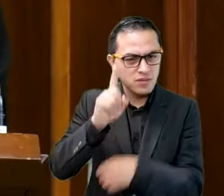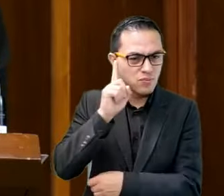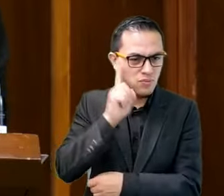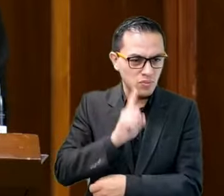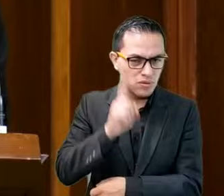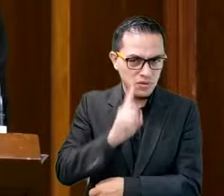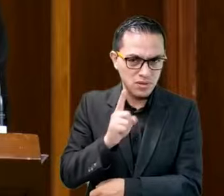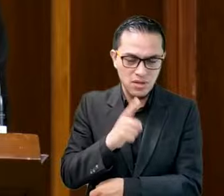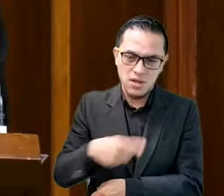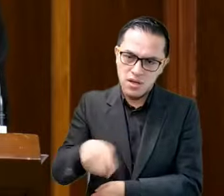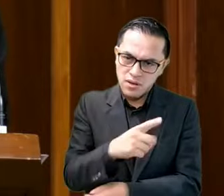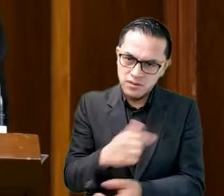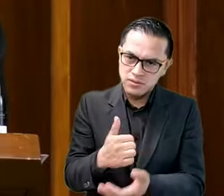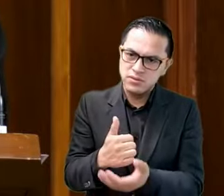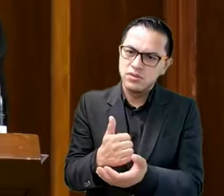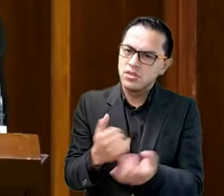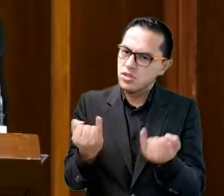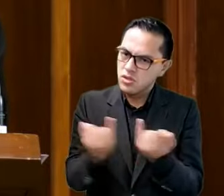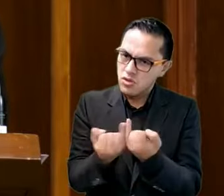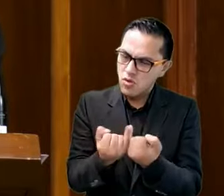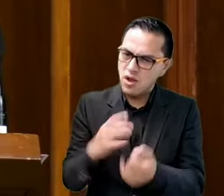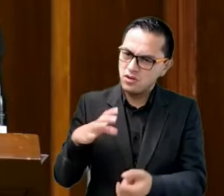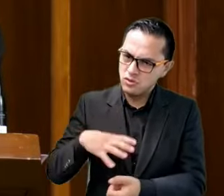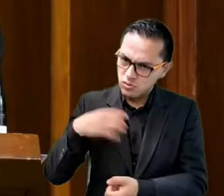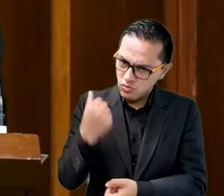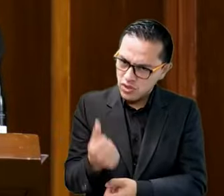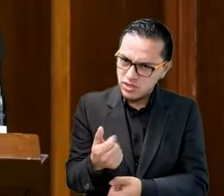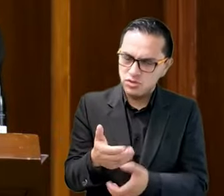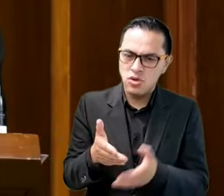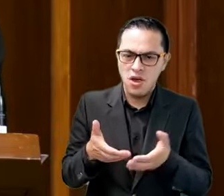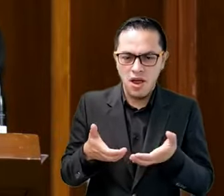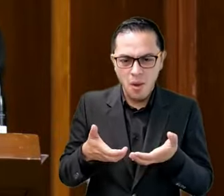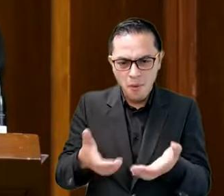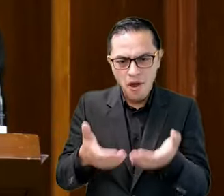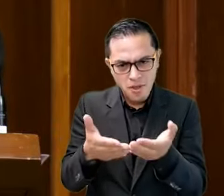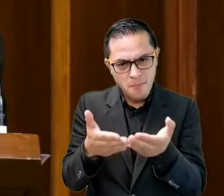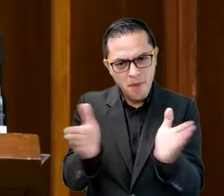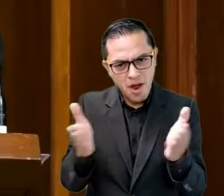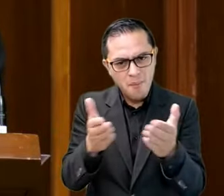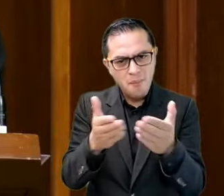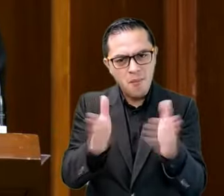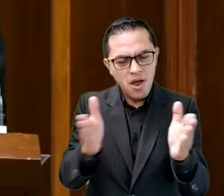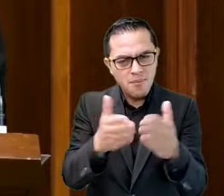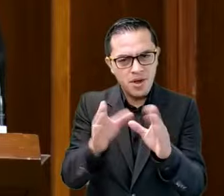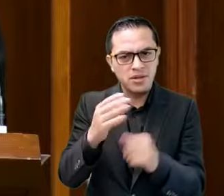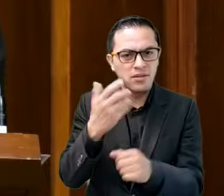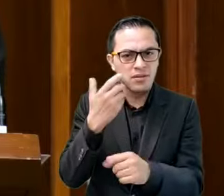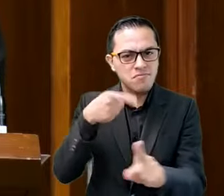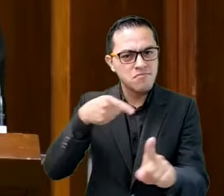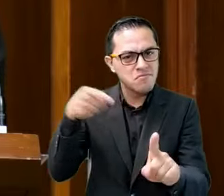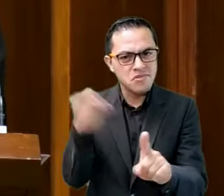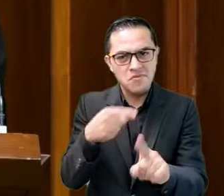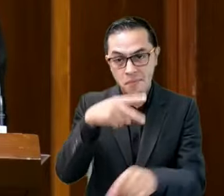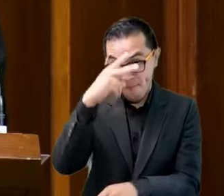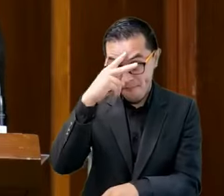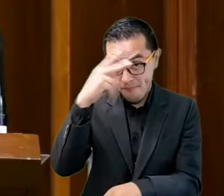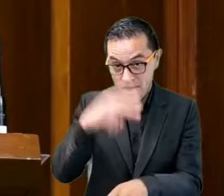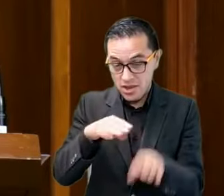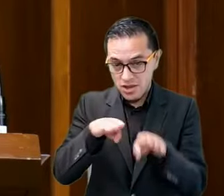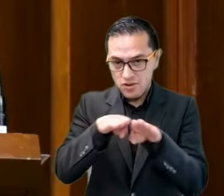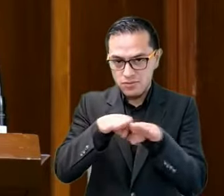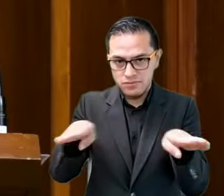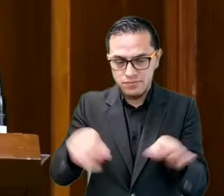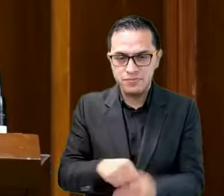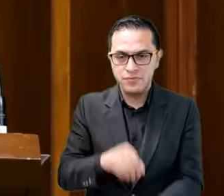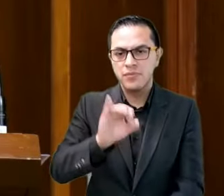abierto caminos y que siguen luchando por un México más equitativo y